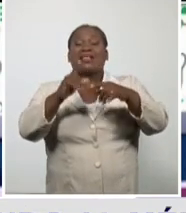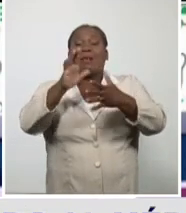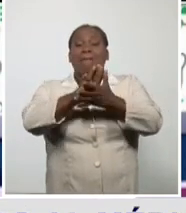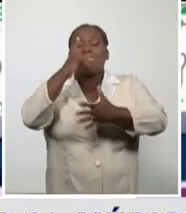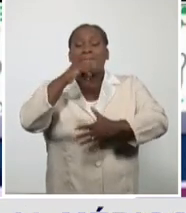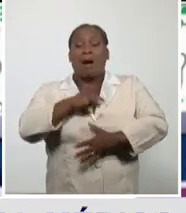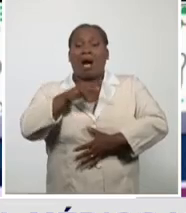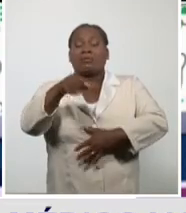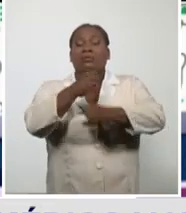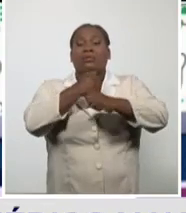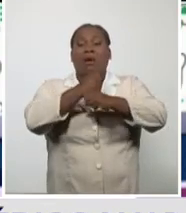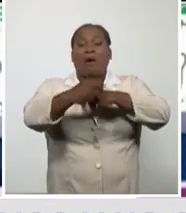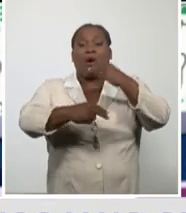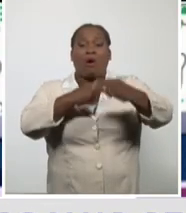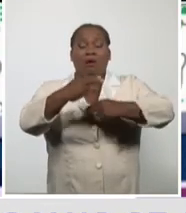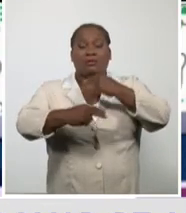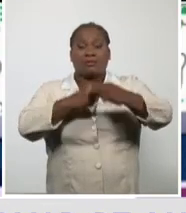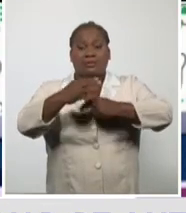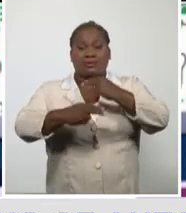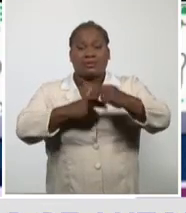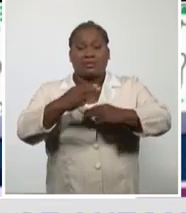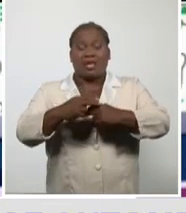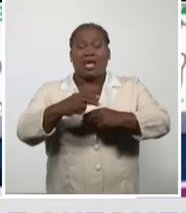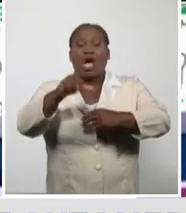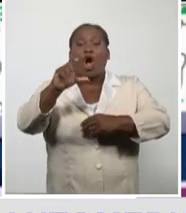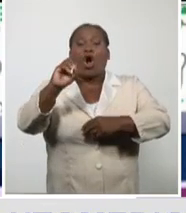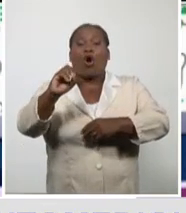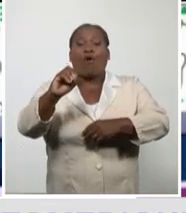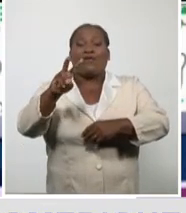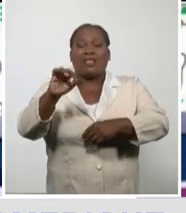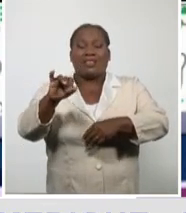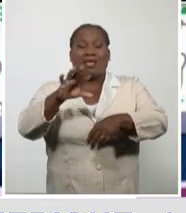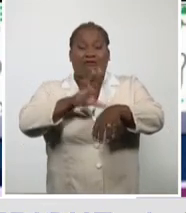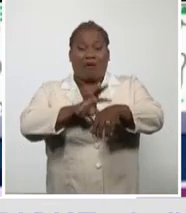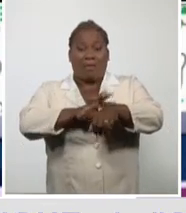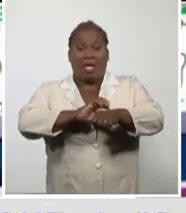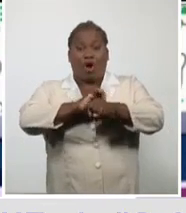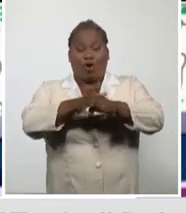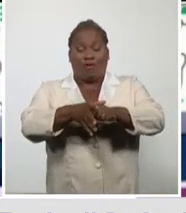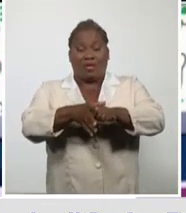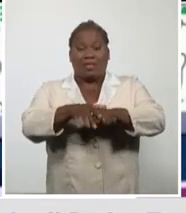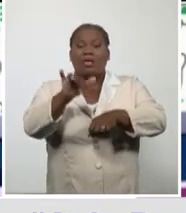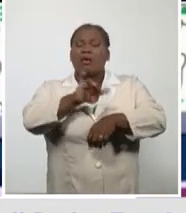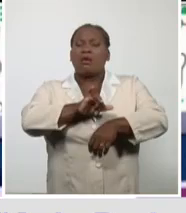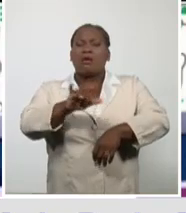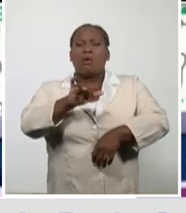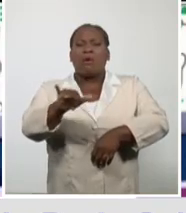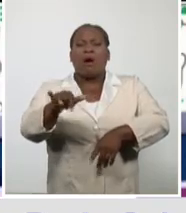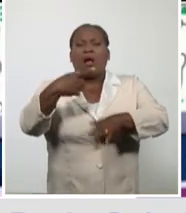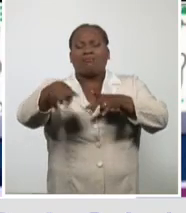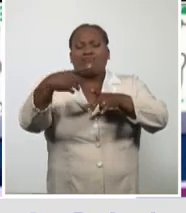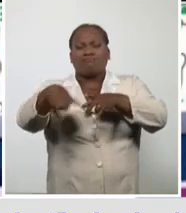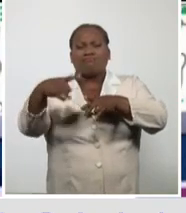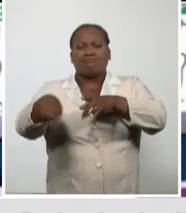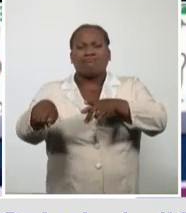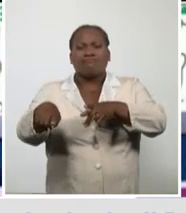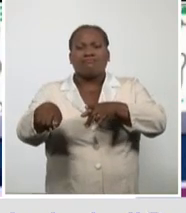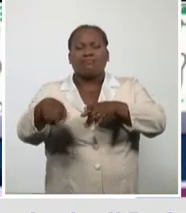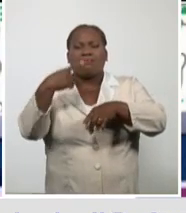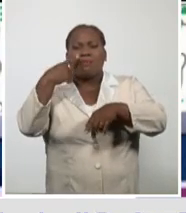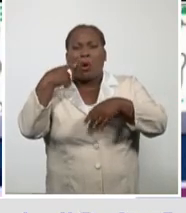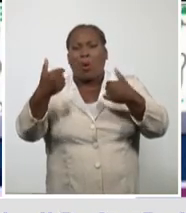en medio de este escenario de la COVID-19 y algunos asuntos que tienen mucho que ver con las medidas que se adoptan